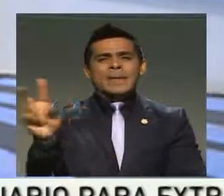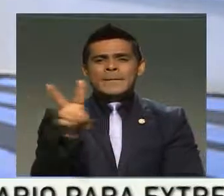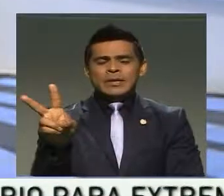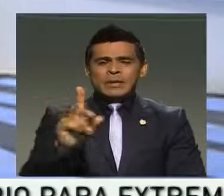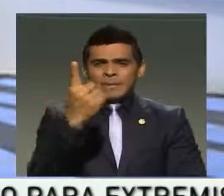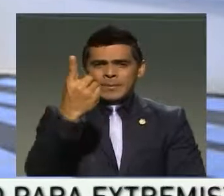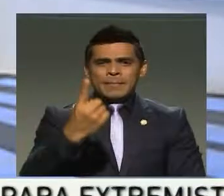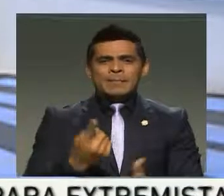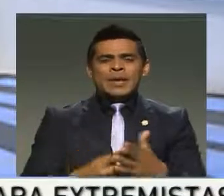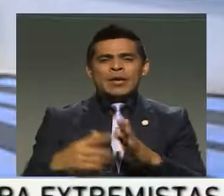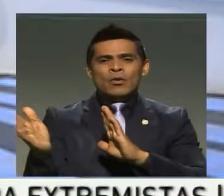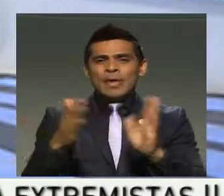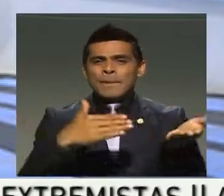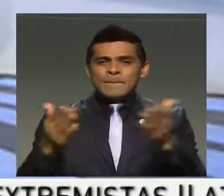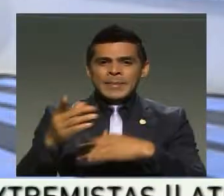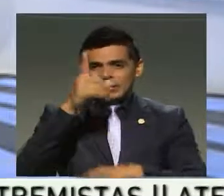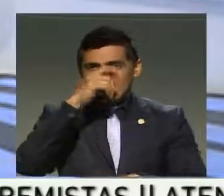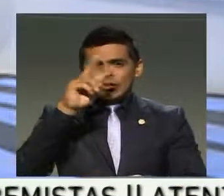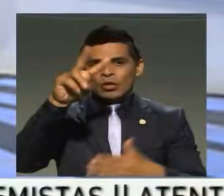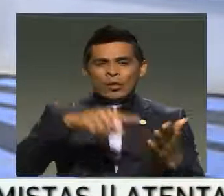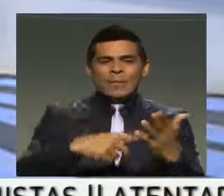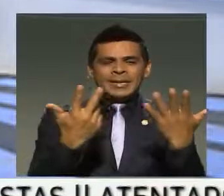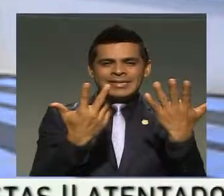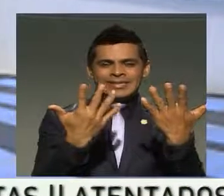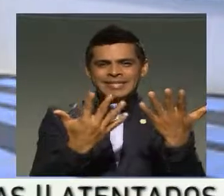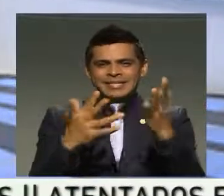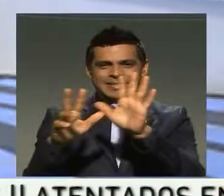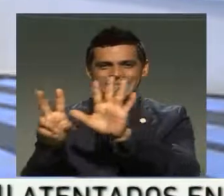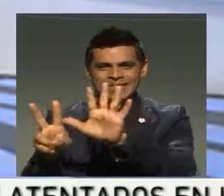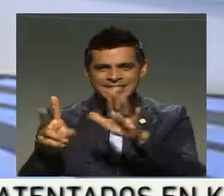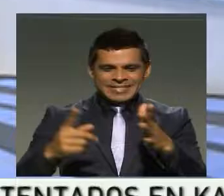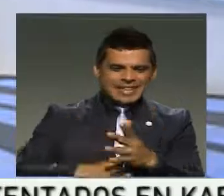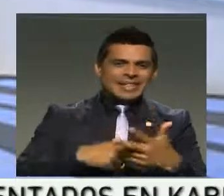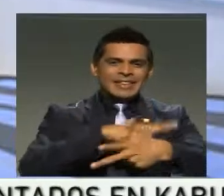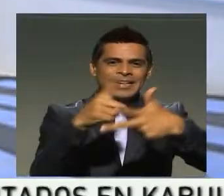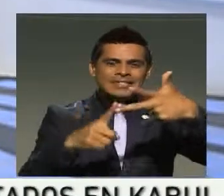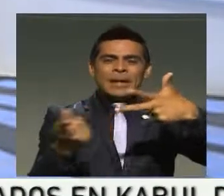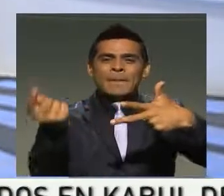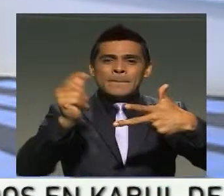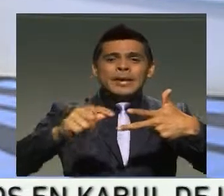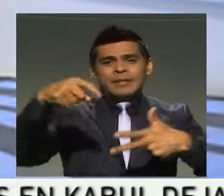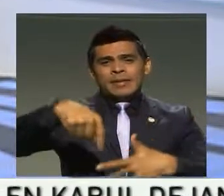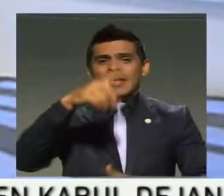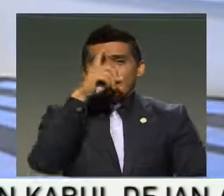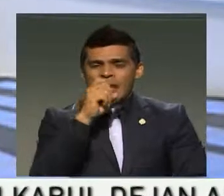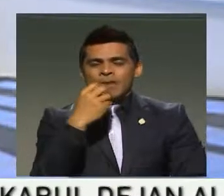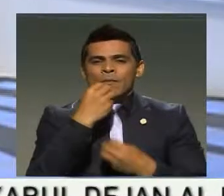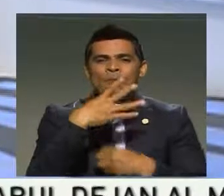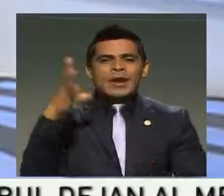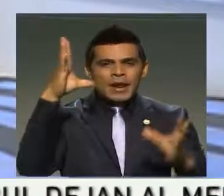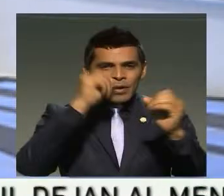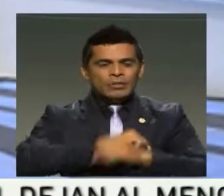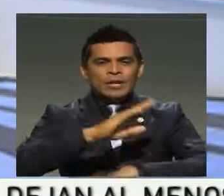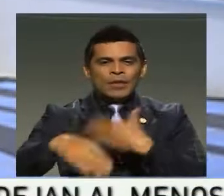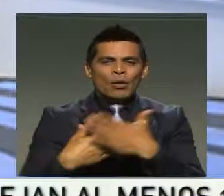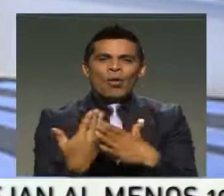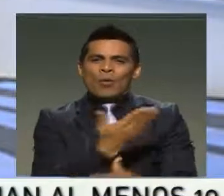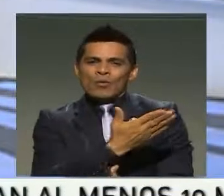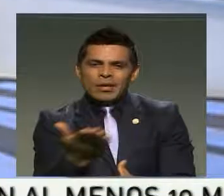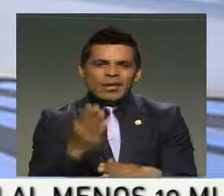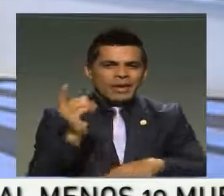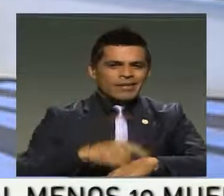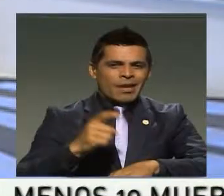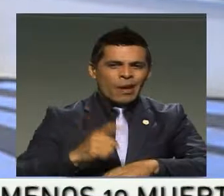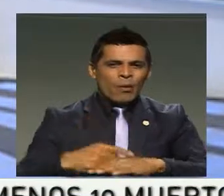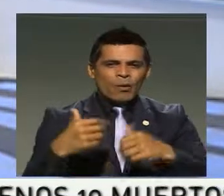de marzo de 2017. Ha llegado el tercer mes del año. ¿Cómo estás, Carmen? Así es. Muy buenas noches, Seid, para ti y para todas las personas que nos sintonizan a esta